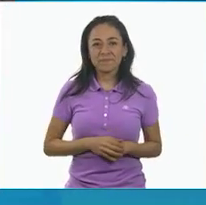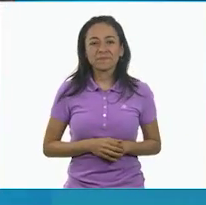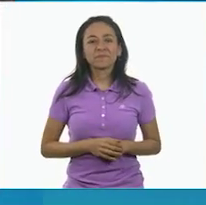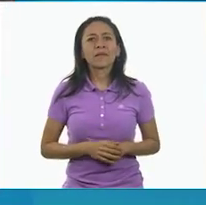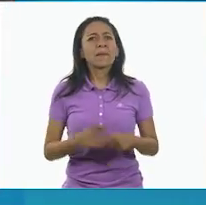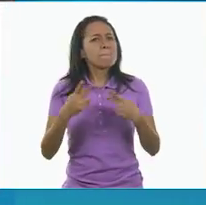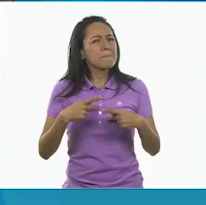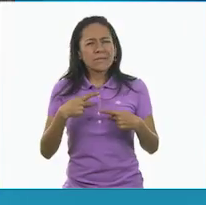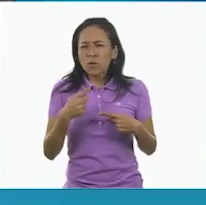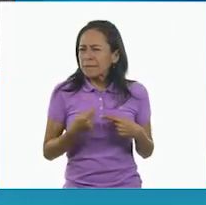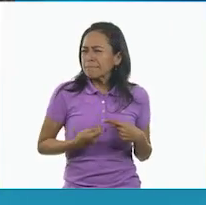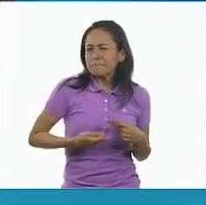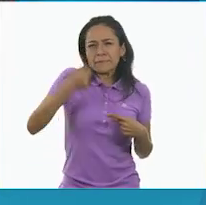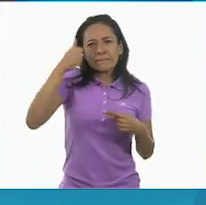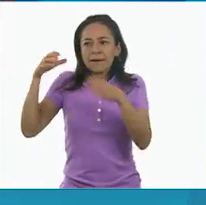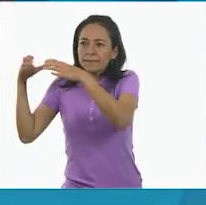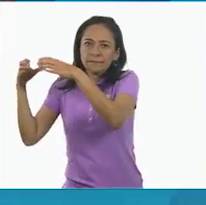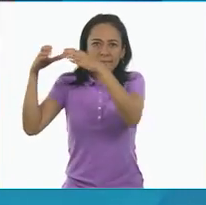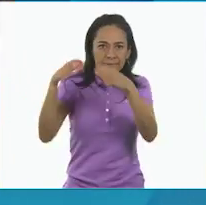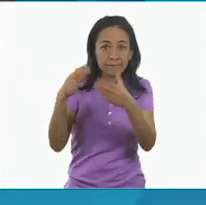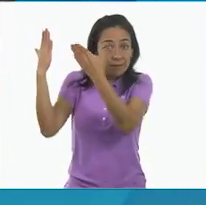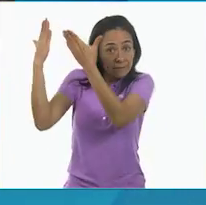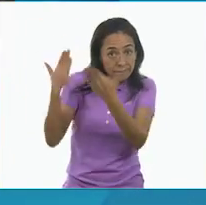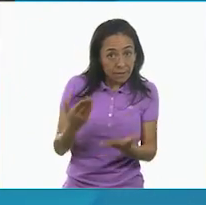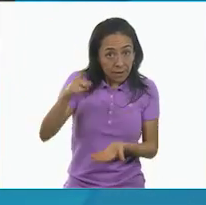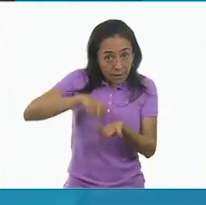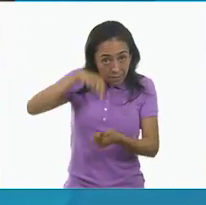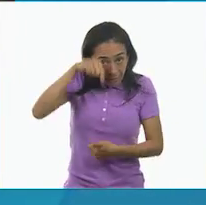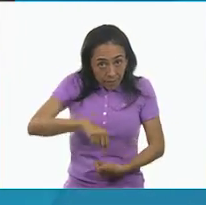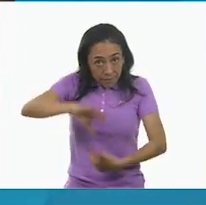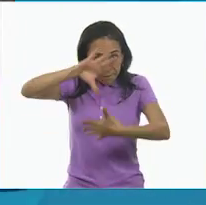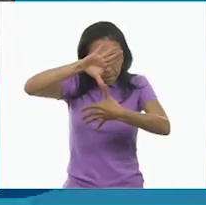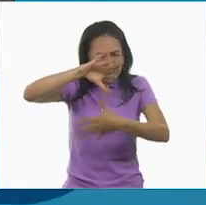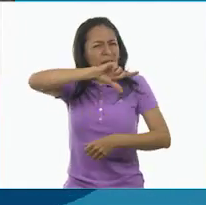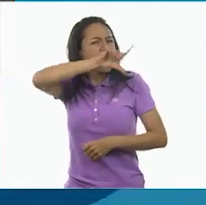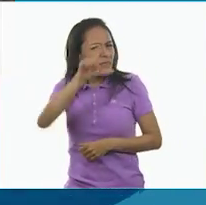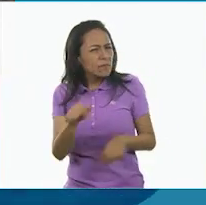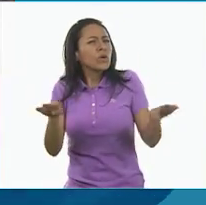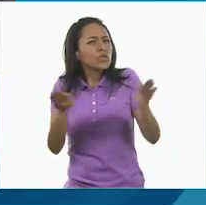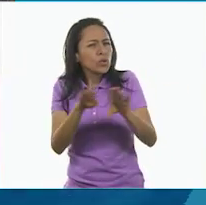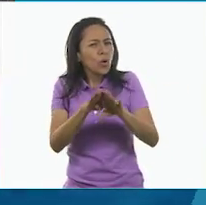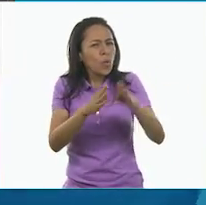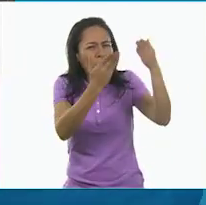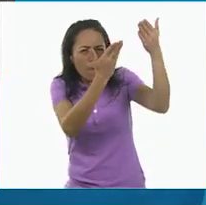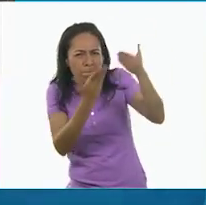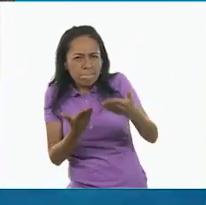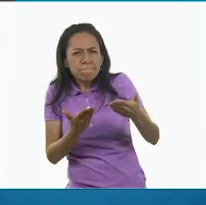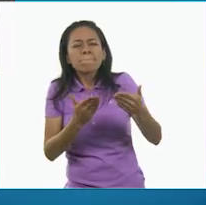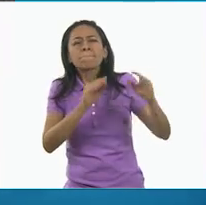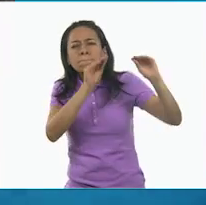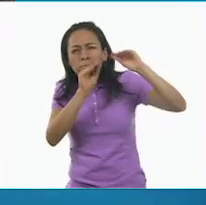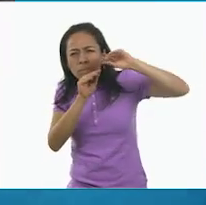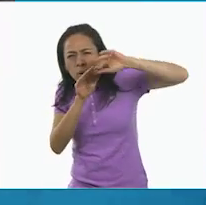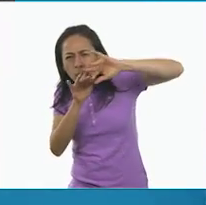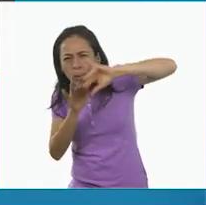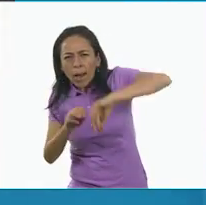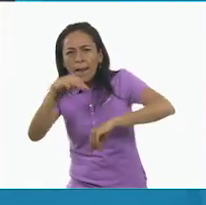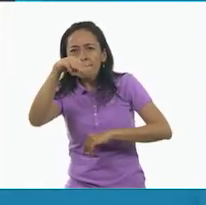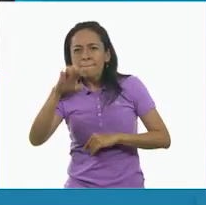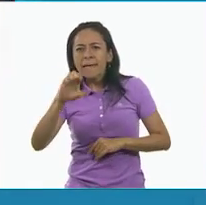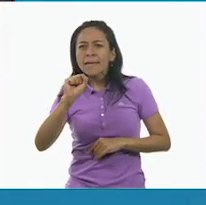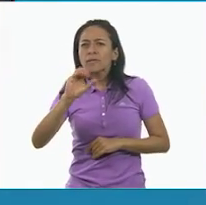primeros pobladores al continente y cómo se desplazaron hacia Mesoamérica? ¿Cuándo y cómo comenzó la historia de